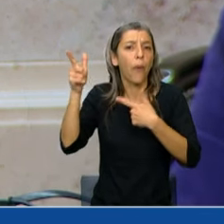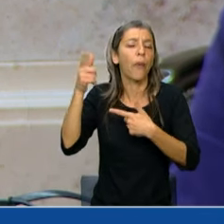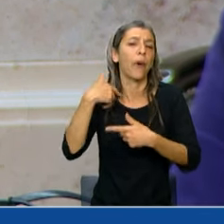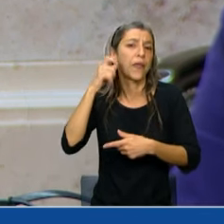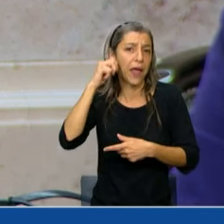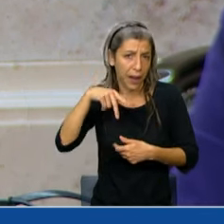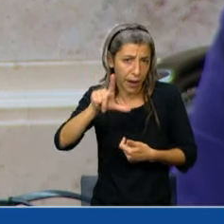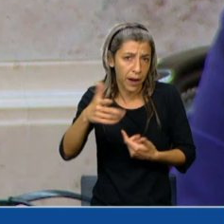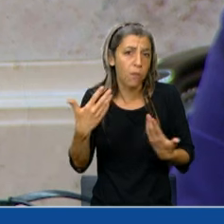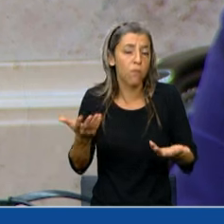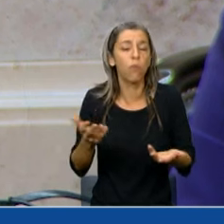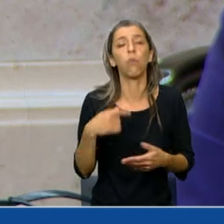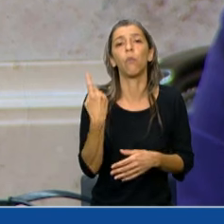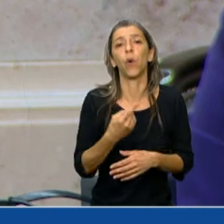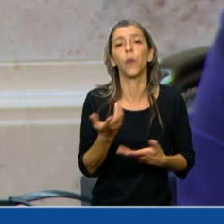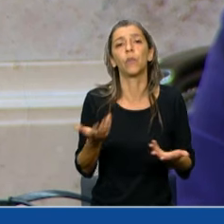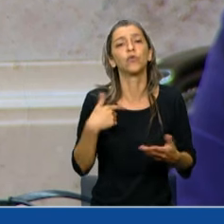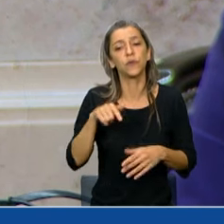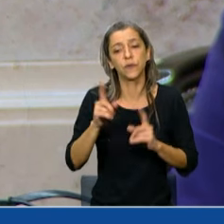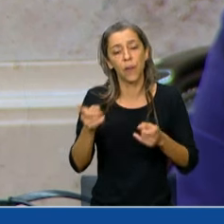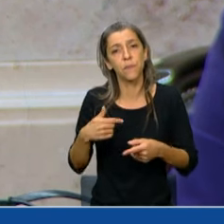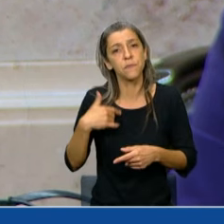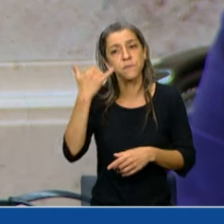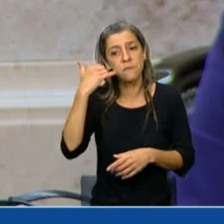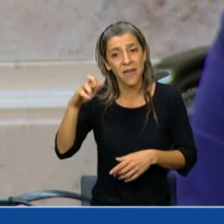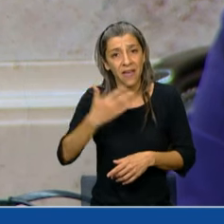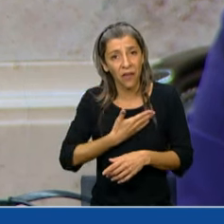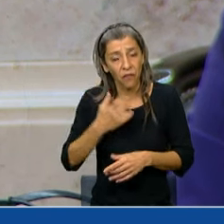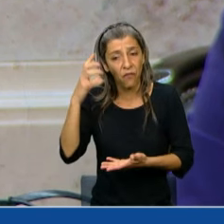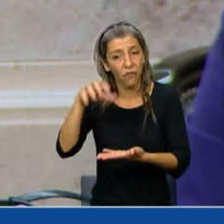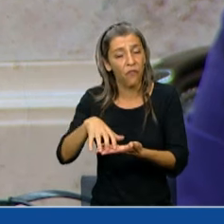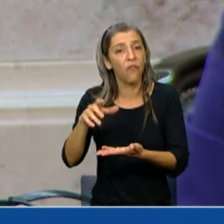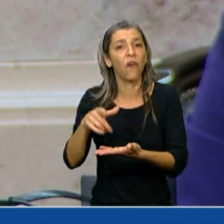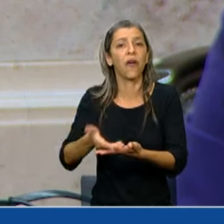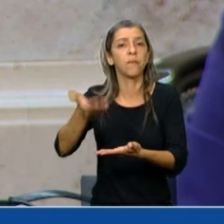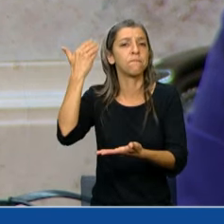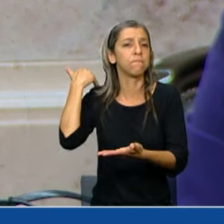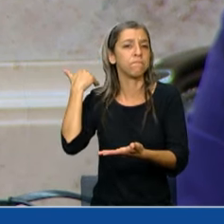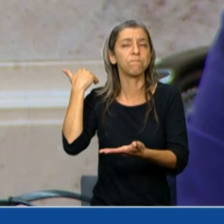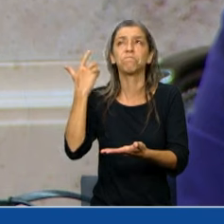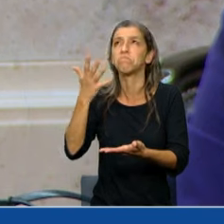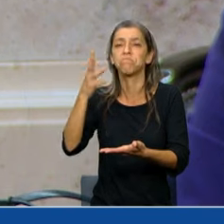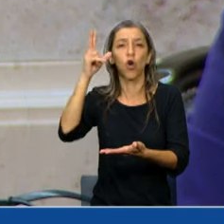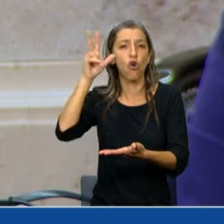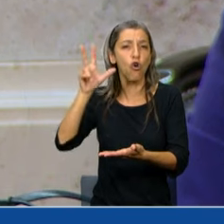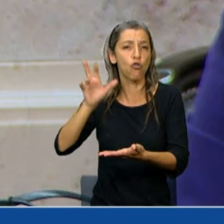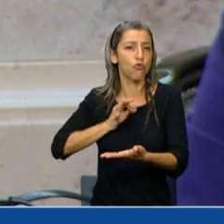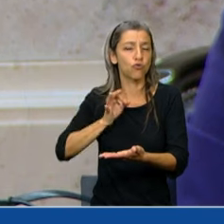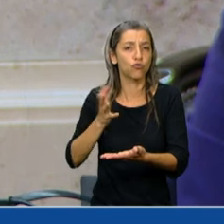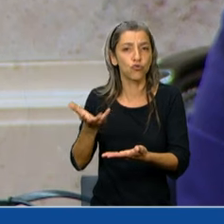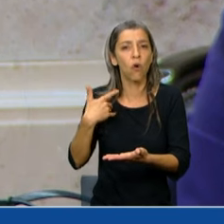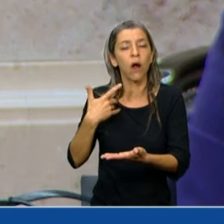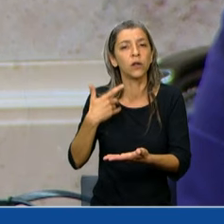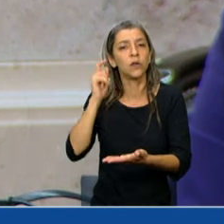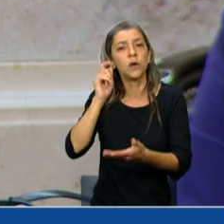detengo un minuto para reivindicar ipf hace sí 8 años aproximadamente